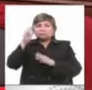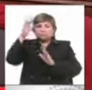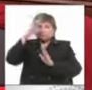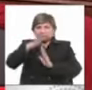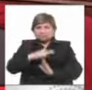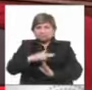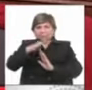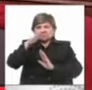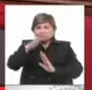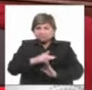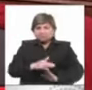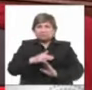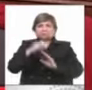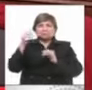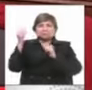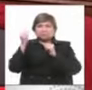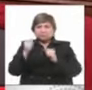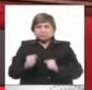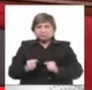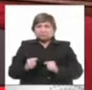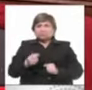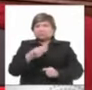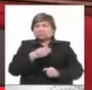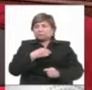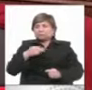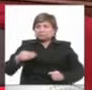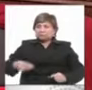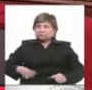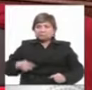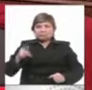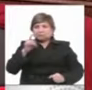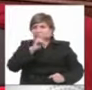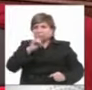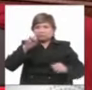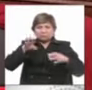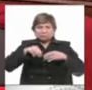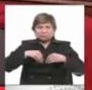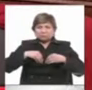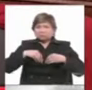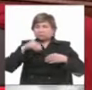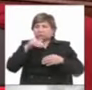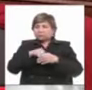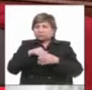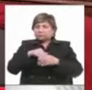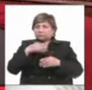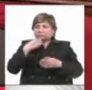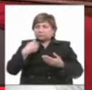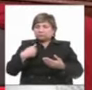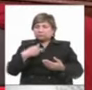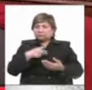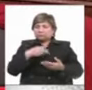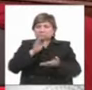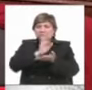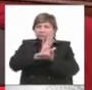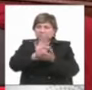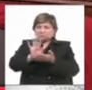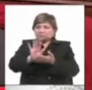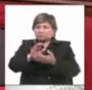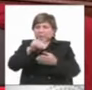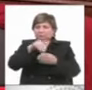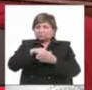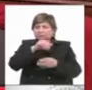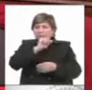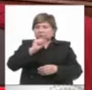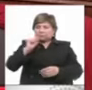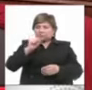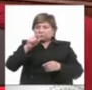y socavar el poder del Ejecutivo, de quienes no han aceptado perder en elecciones. Por eso nosotros vamos a rechazar y votar en contra